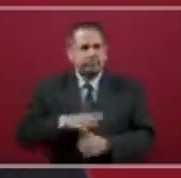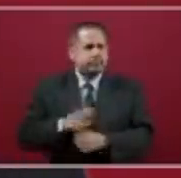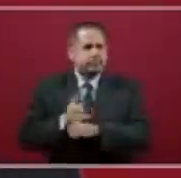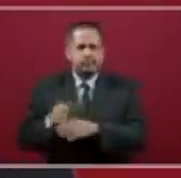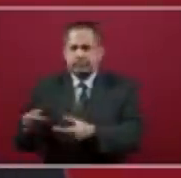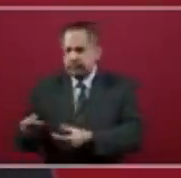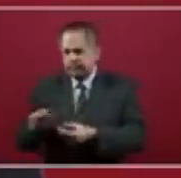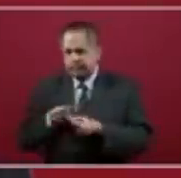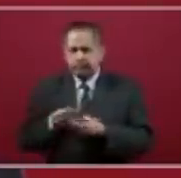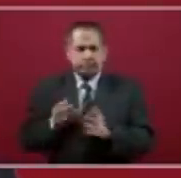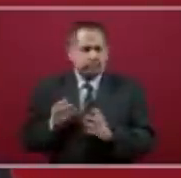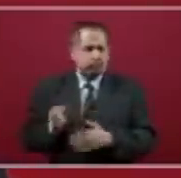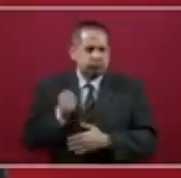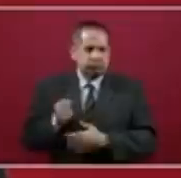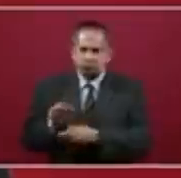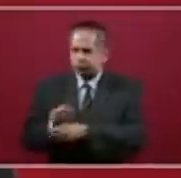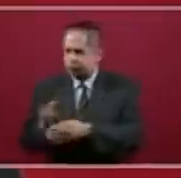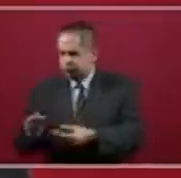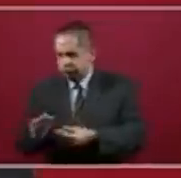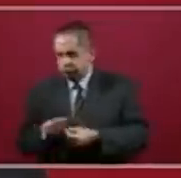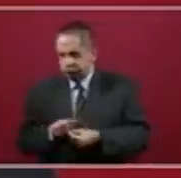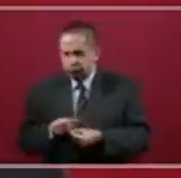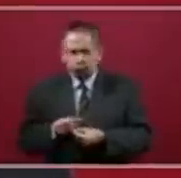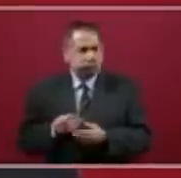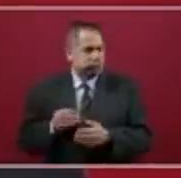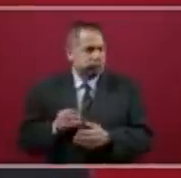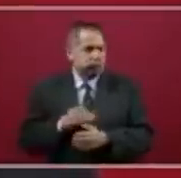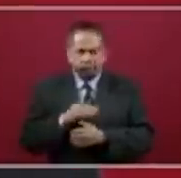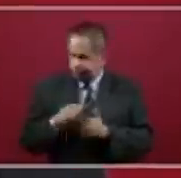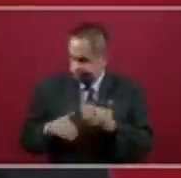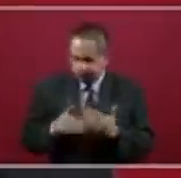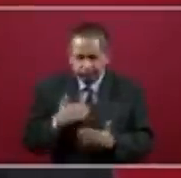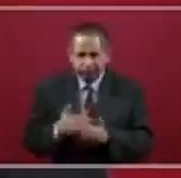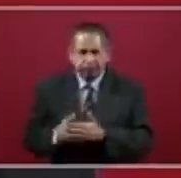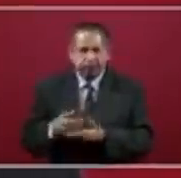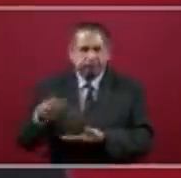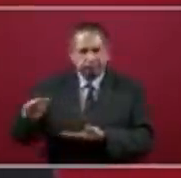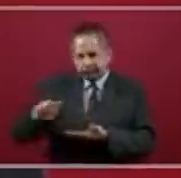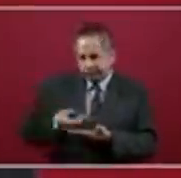información, afortunadamente, pues todo ha